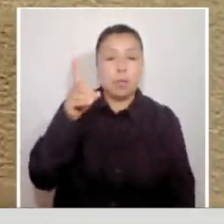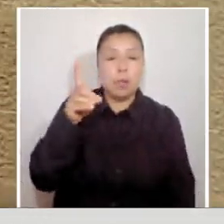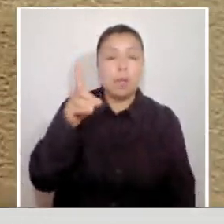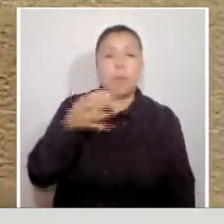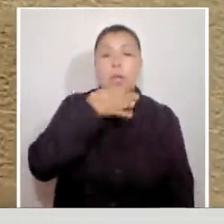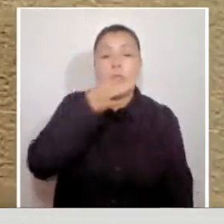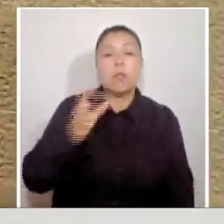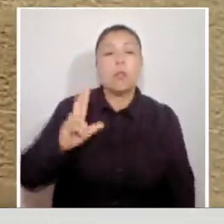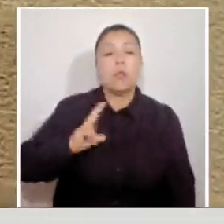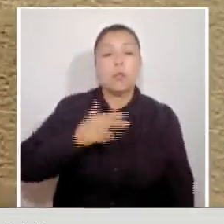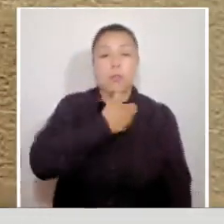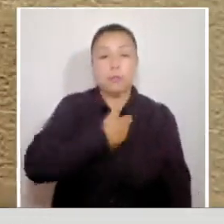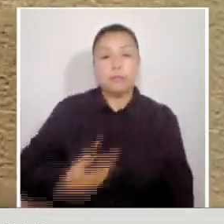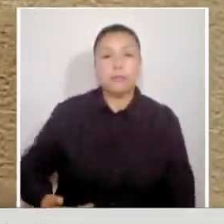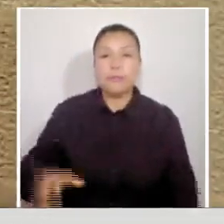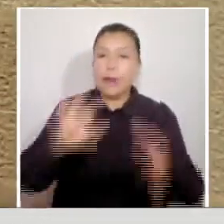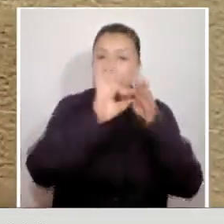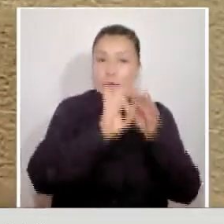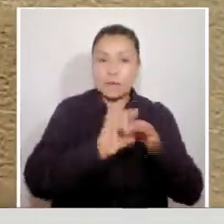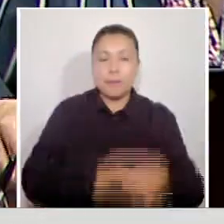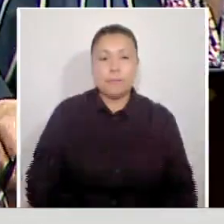presidente Muchas gracias